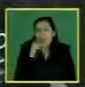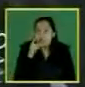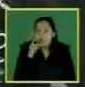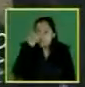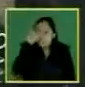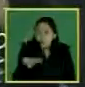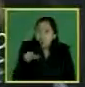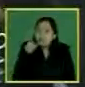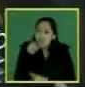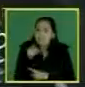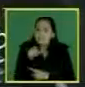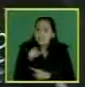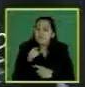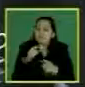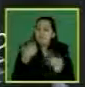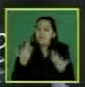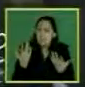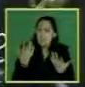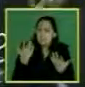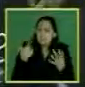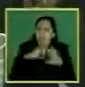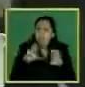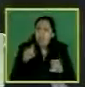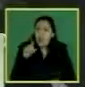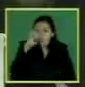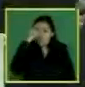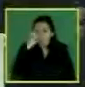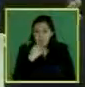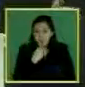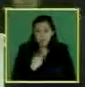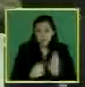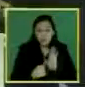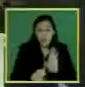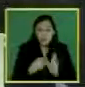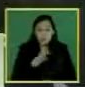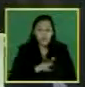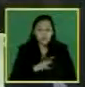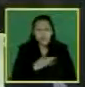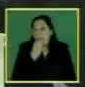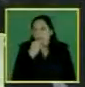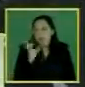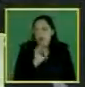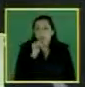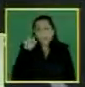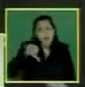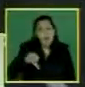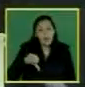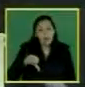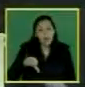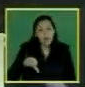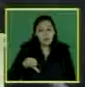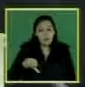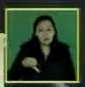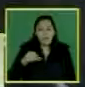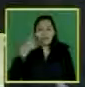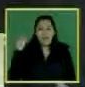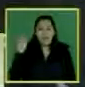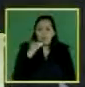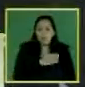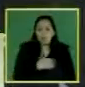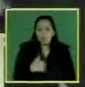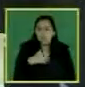tiene que ser un gran educador. ¿Por qué? Porque él genera una imagen que proyecta hacia toda la sociedad, buena o mala. Ahora, ¿qué teníamos nosotros como jefe de